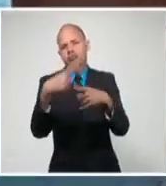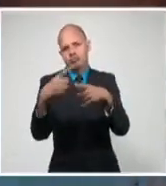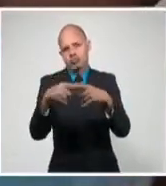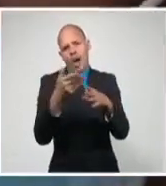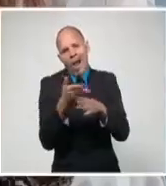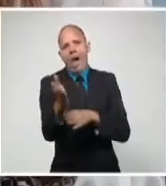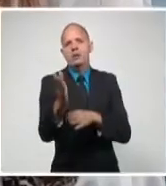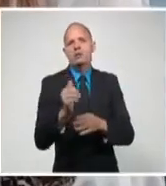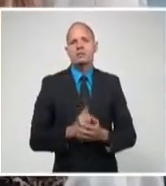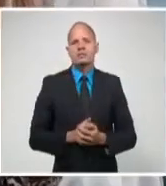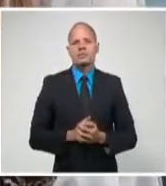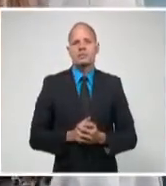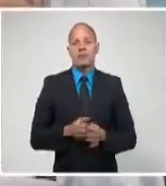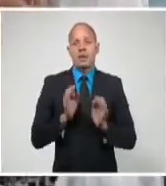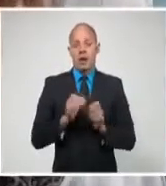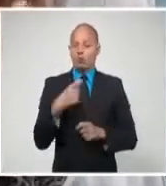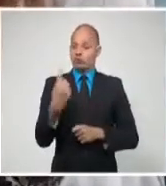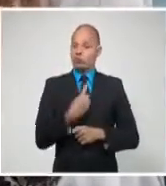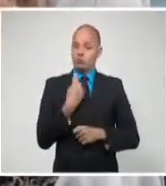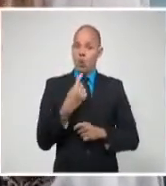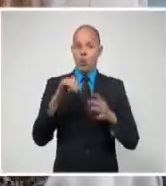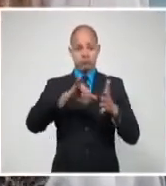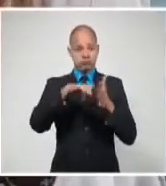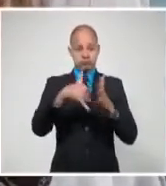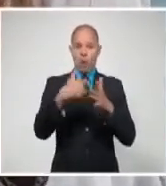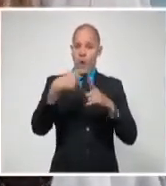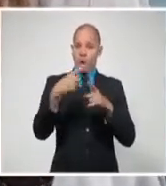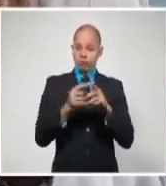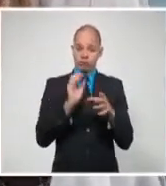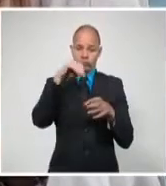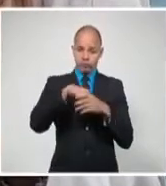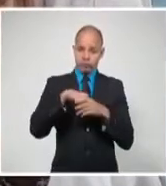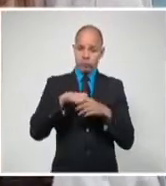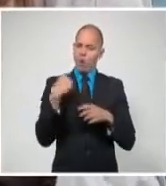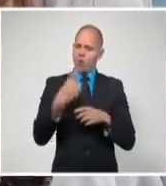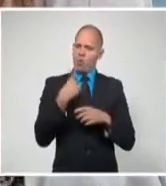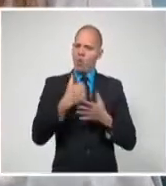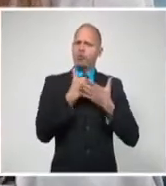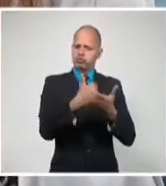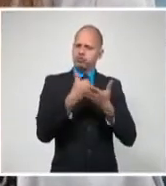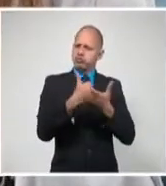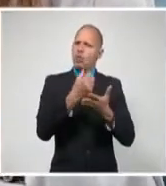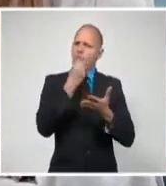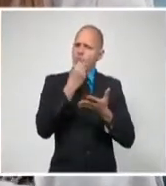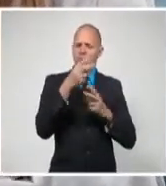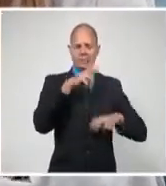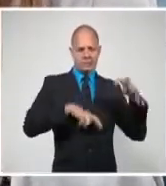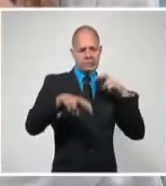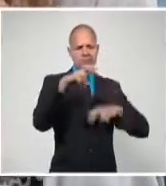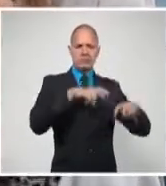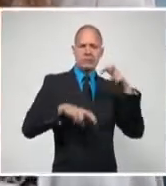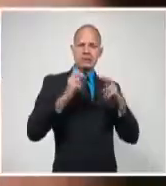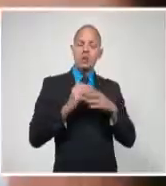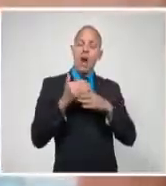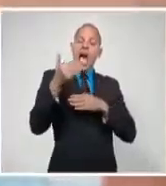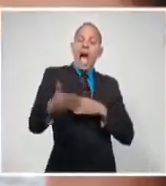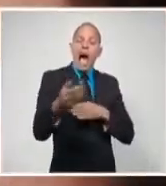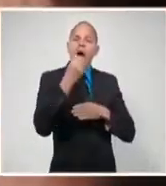cómo estás involucrado en cada uno de los procesos para obtener el producto final farmacéutico, incluso que te sientes con